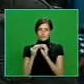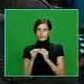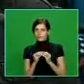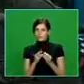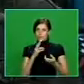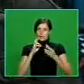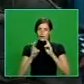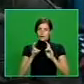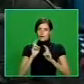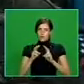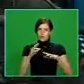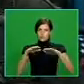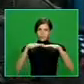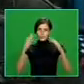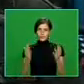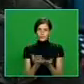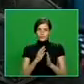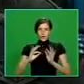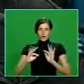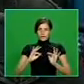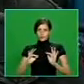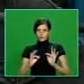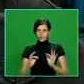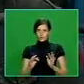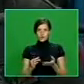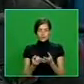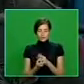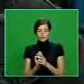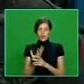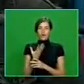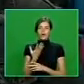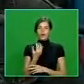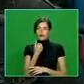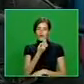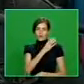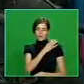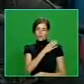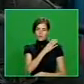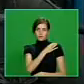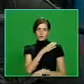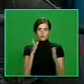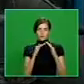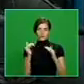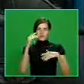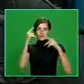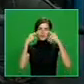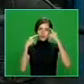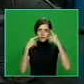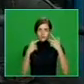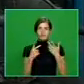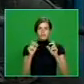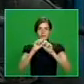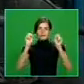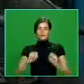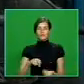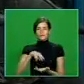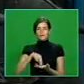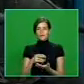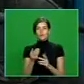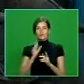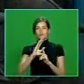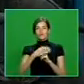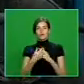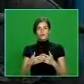relación con el mundo del teatro no con la creación del comandante supremo Hugo Chávez del Sistema Nacional de las Culturas